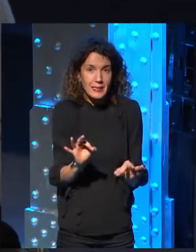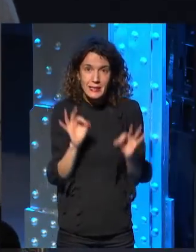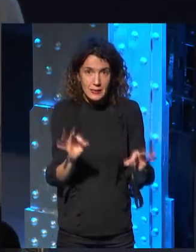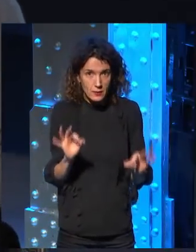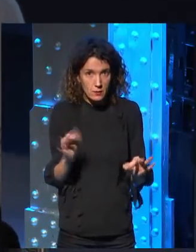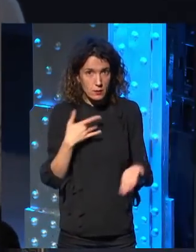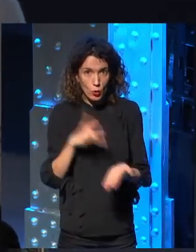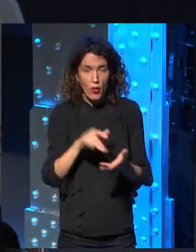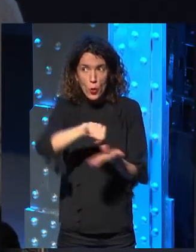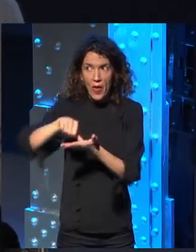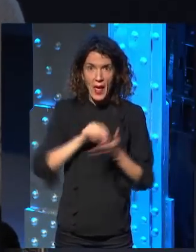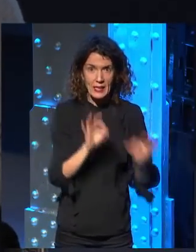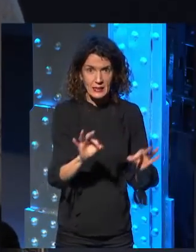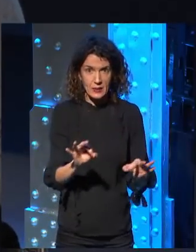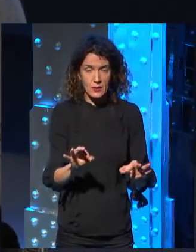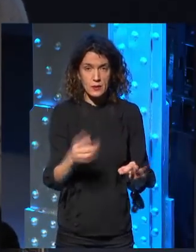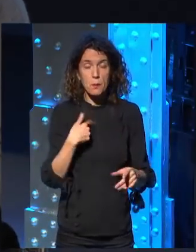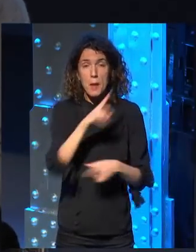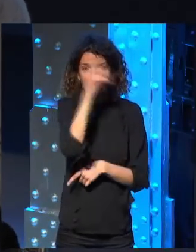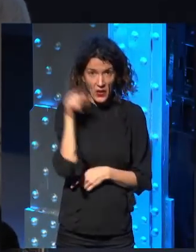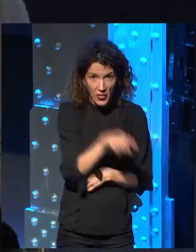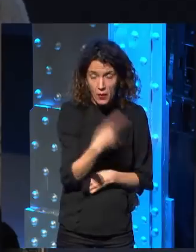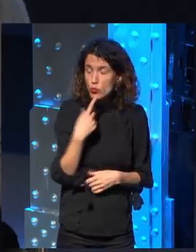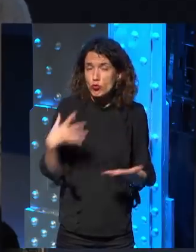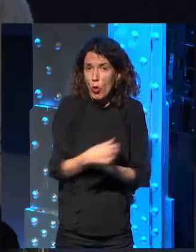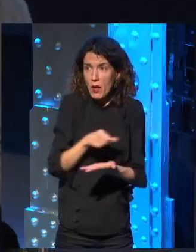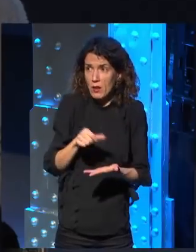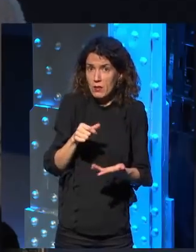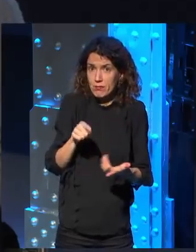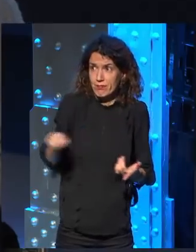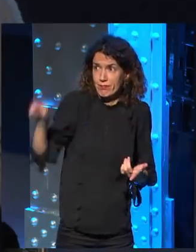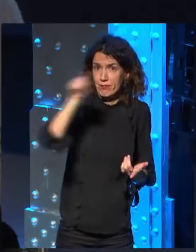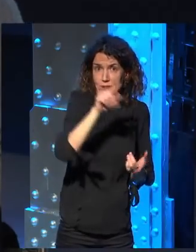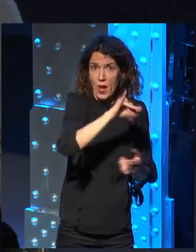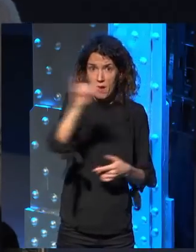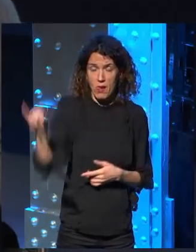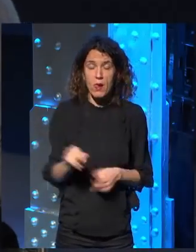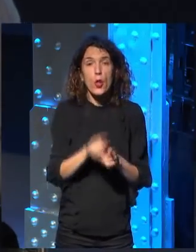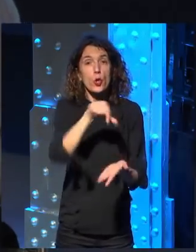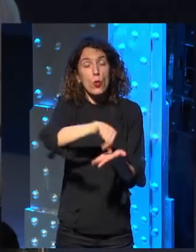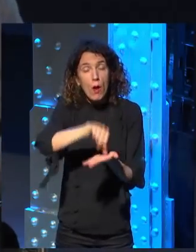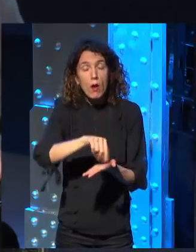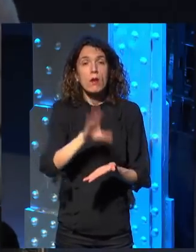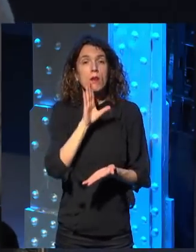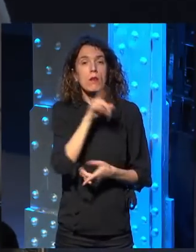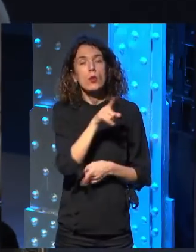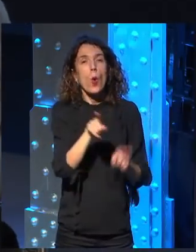pasando en todas las ciudades, en Madrid, en todas partes, ¿no? Entonces la ciudad, que efectivamente es el lugar en el que